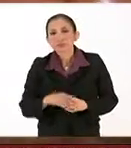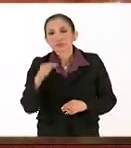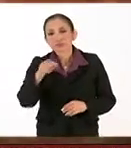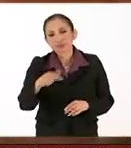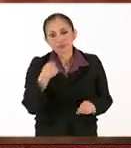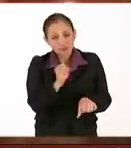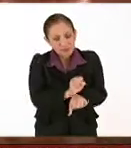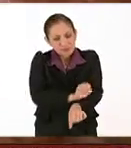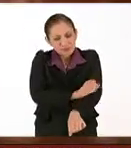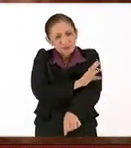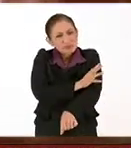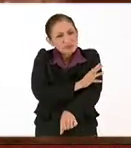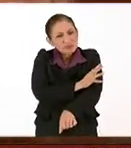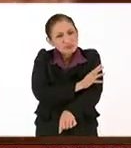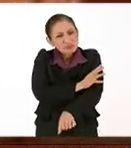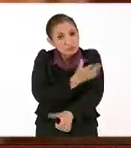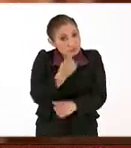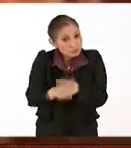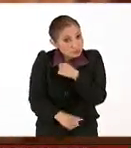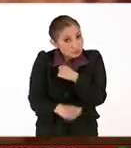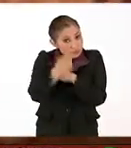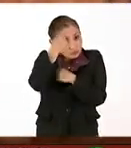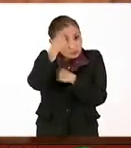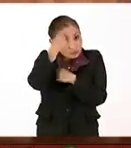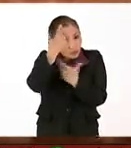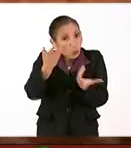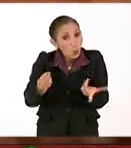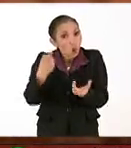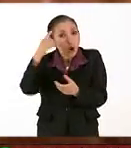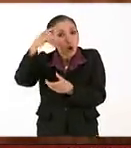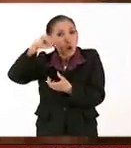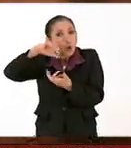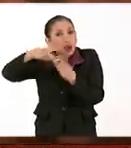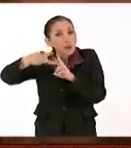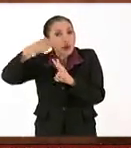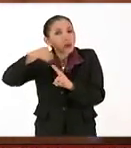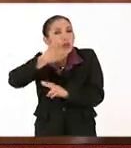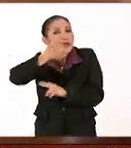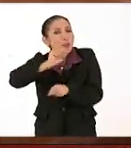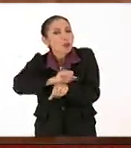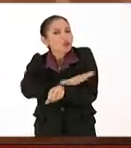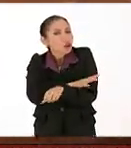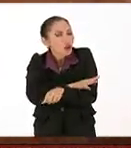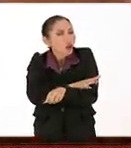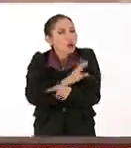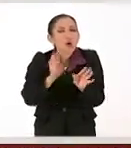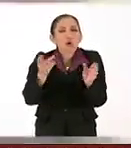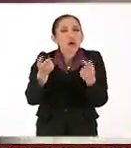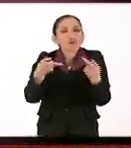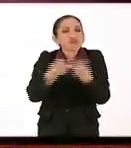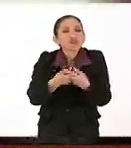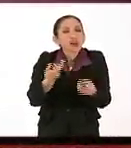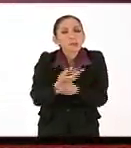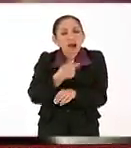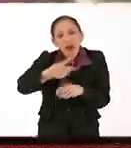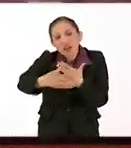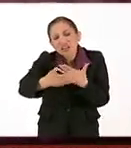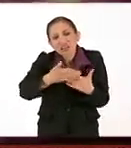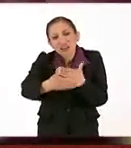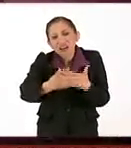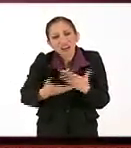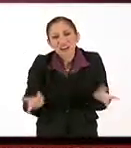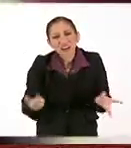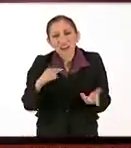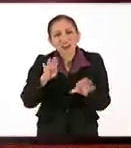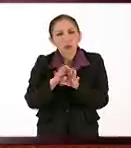las emociones afectan nuestro cerebro o nuestro cerebro no se adapta a las emociones, o qué sucede en ese tránsito, porque